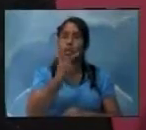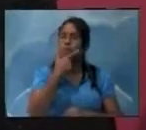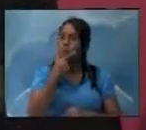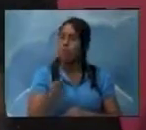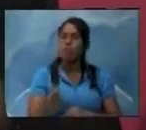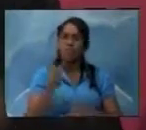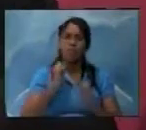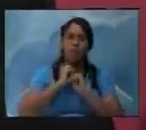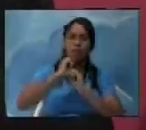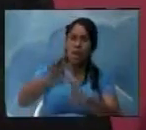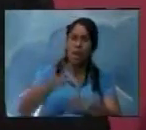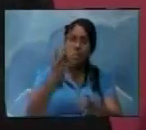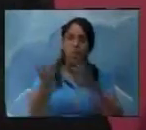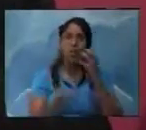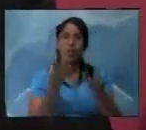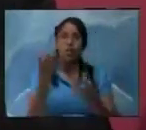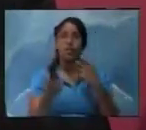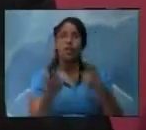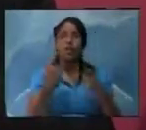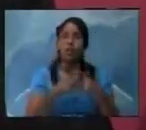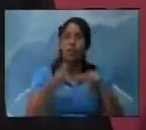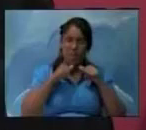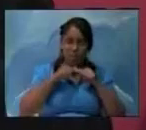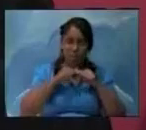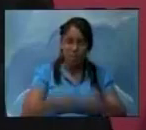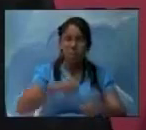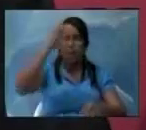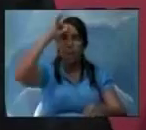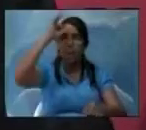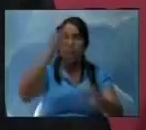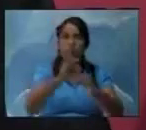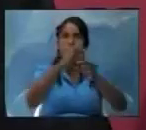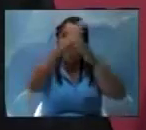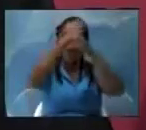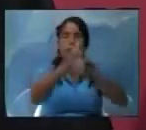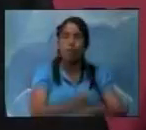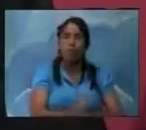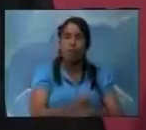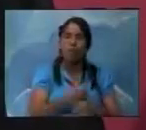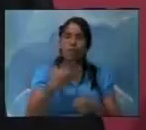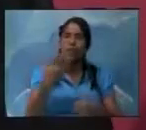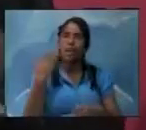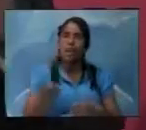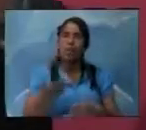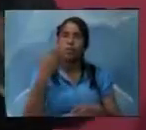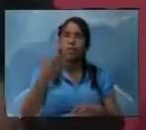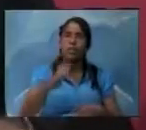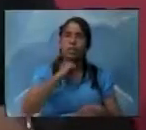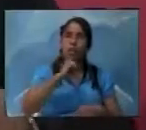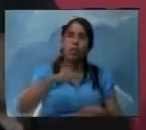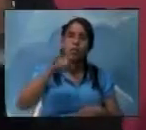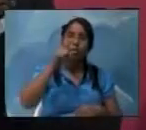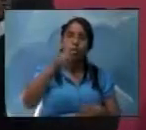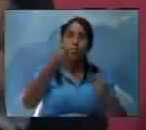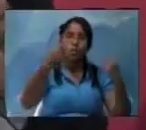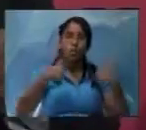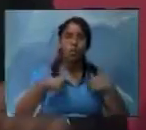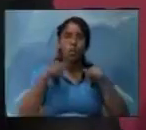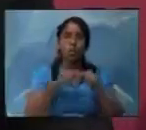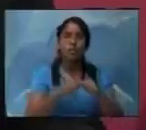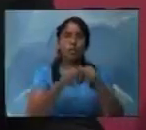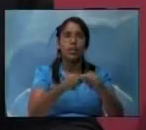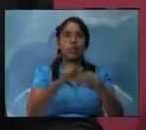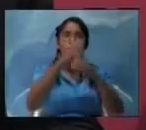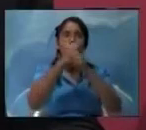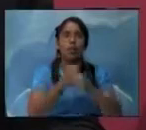lo fuesen a lanzar al horno de fuego, pero ellos mantuvieron la confianza. Qué importante es cuando usted y yo